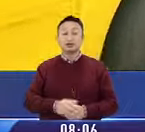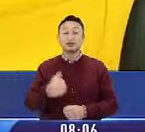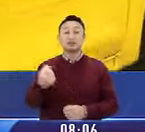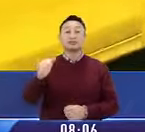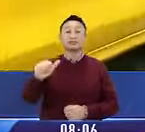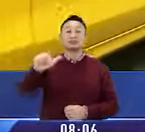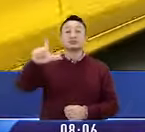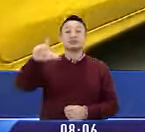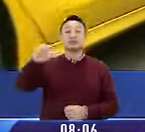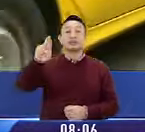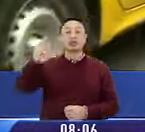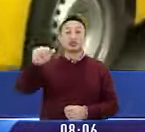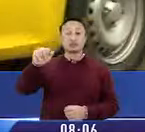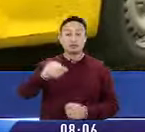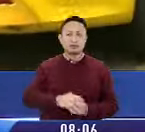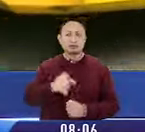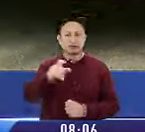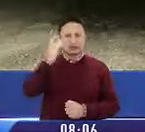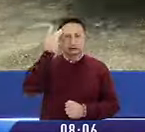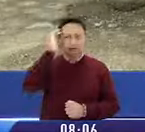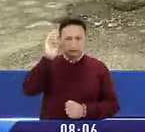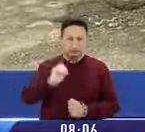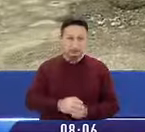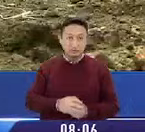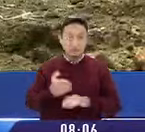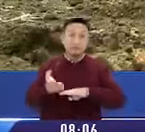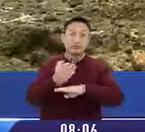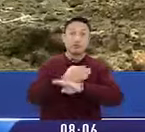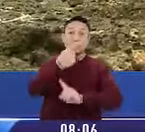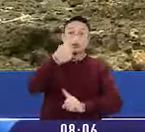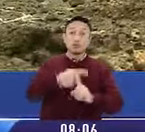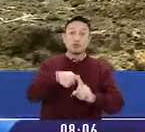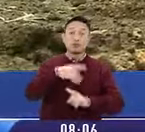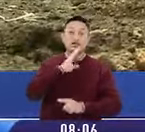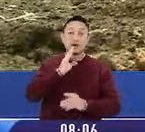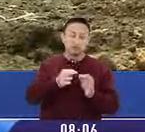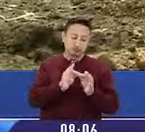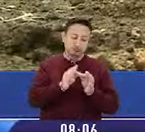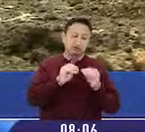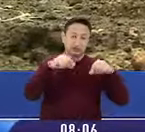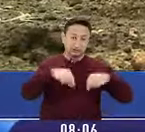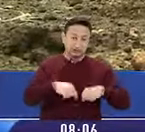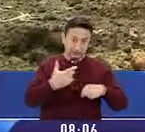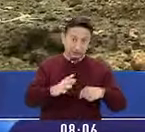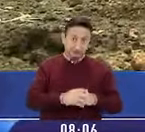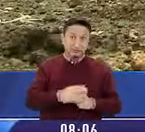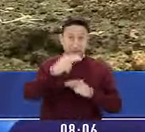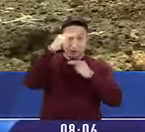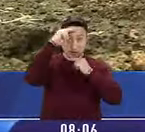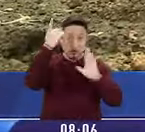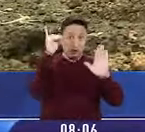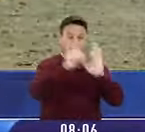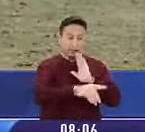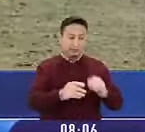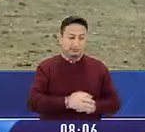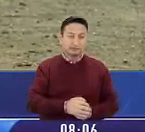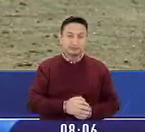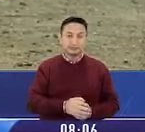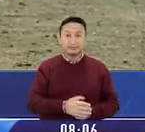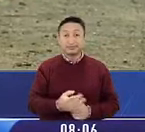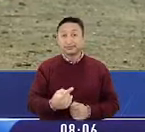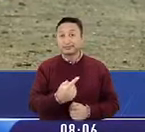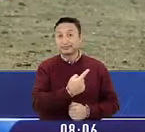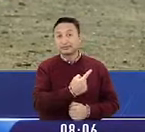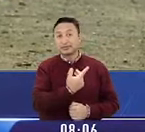varios y los moradores se sienten angustiados. Hace un mes atrás repararon una fuga de agua tras su denuncia en nuestro noticiero, pero como ya no es